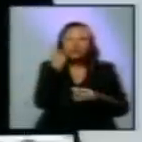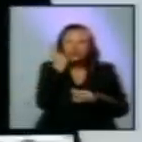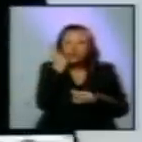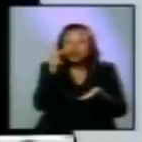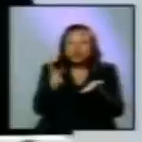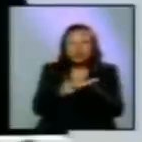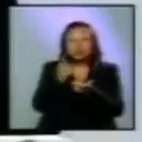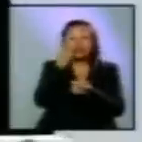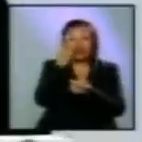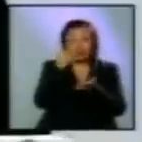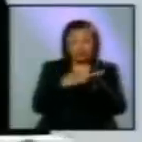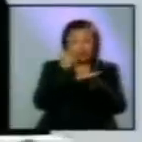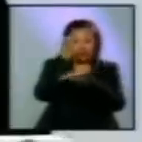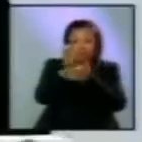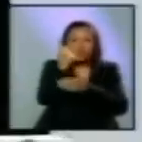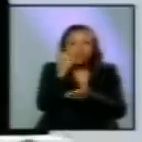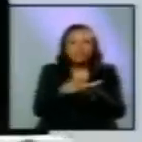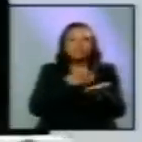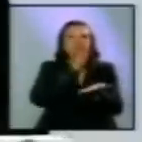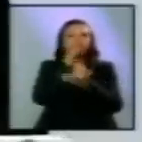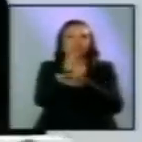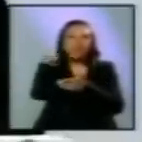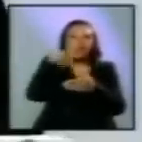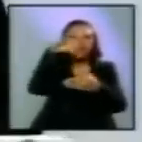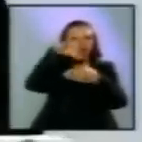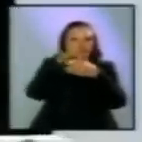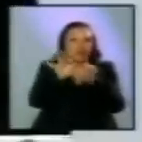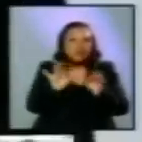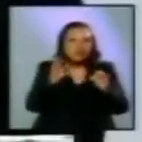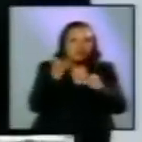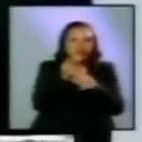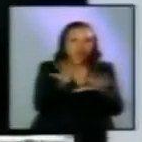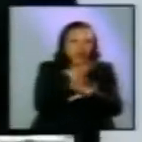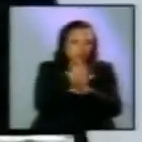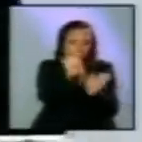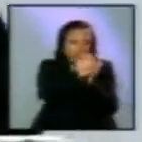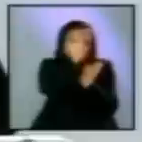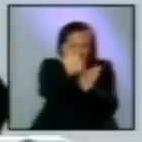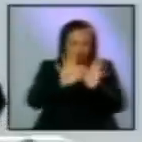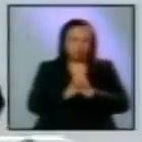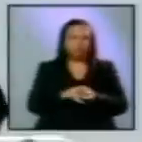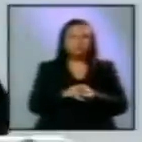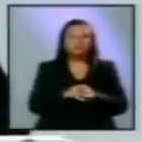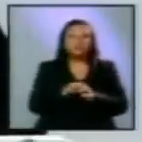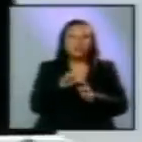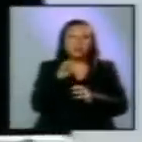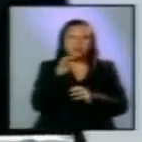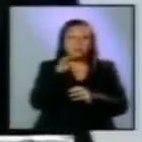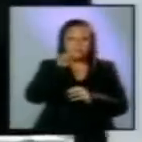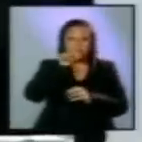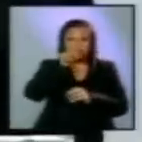a una de tres de las sesiones donde hubo votación de importantes reformas. Pongo un ejemplo. El día 23 de